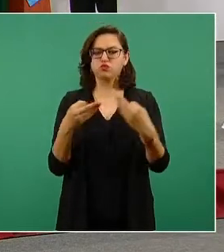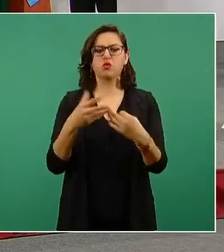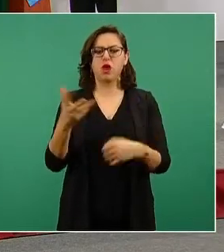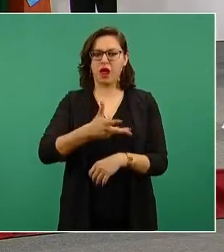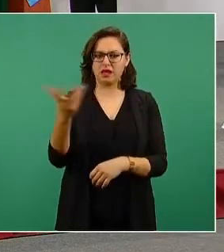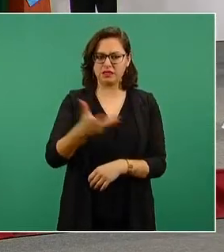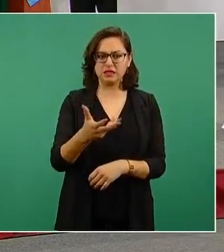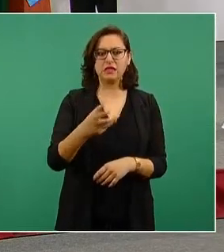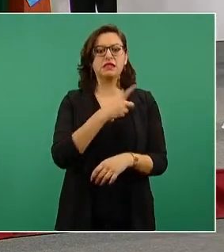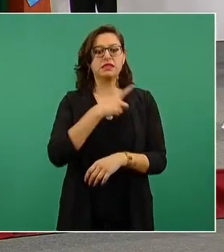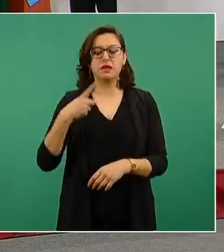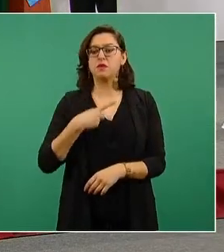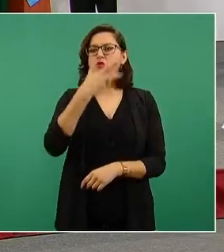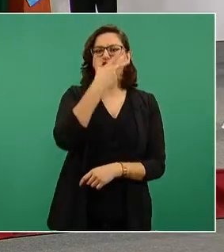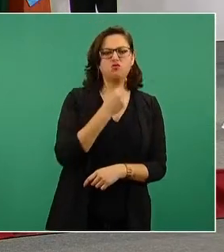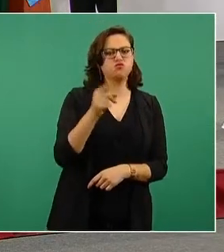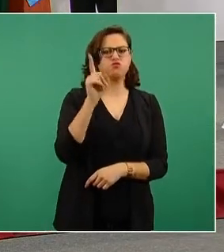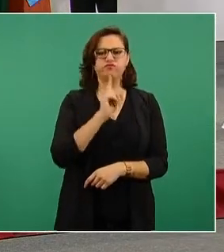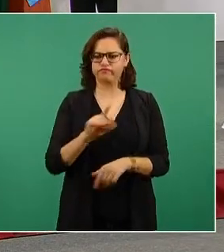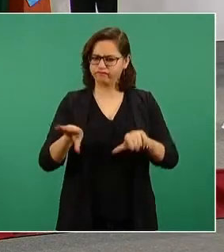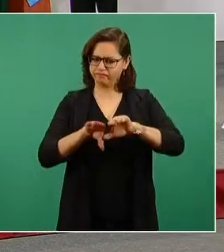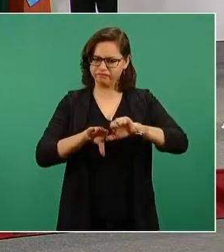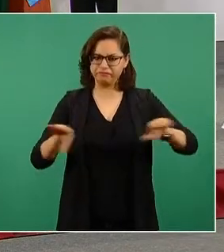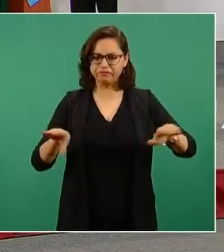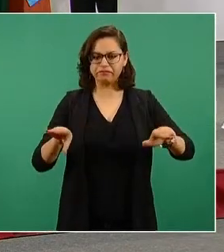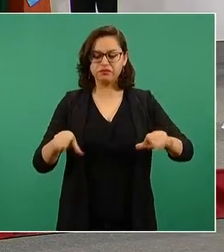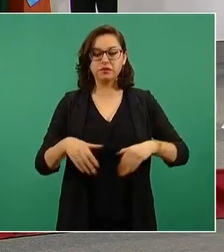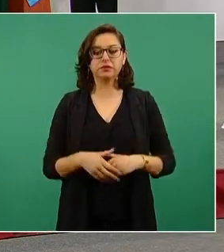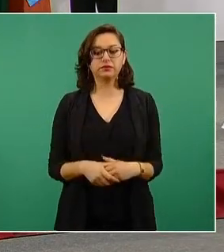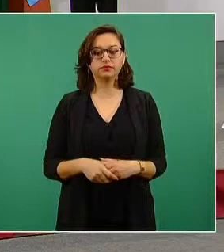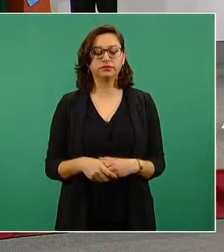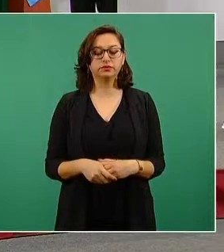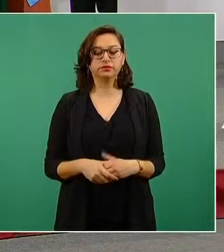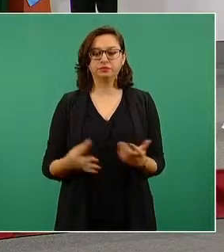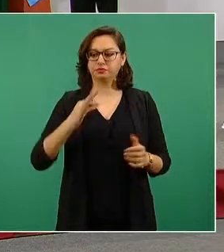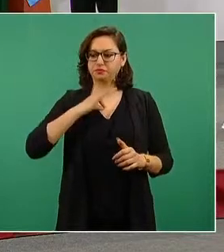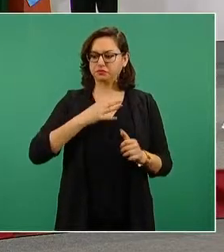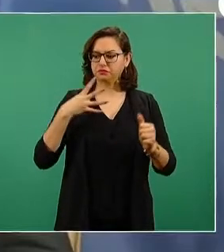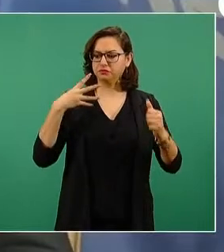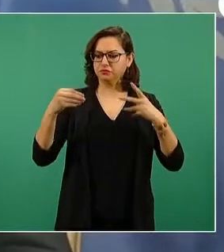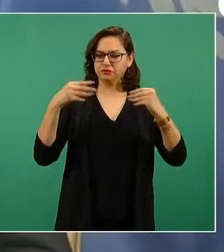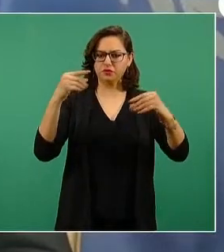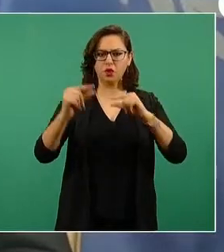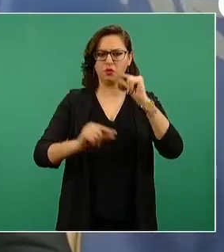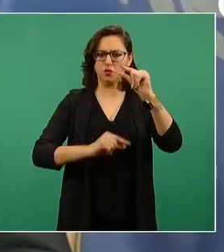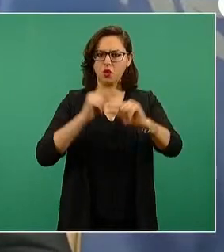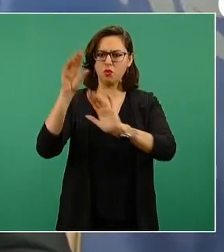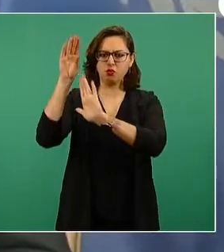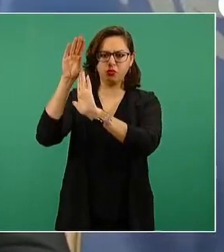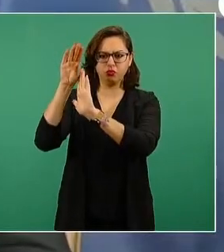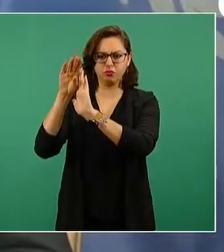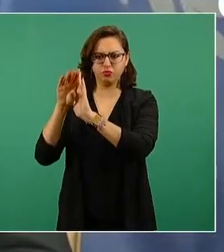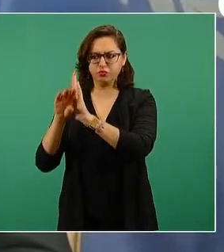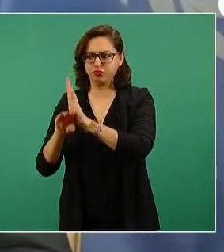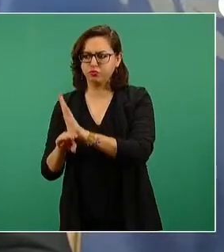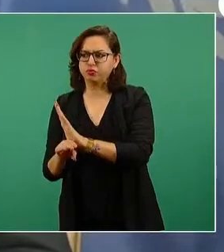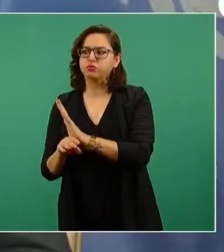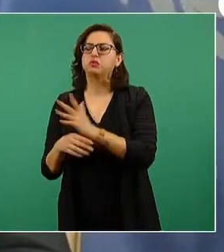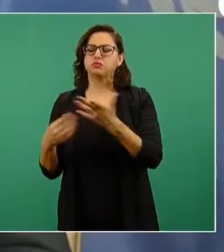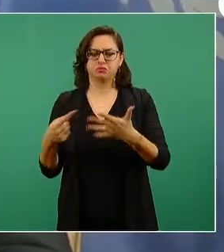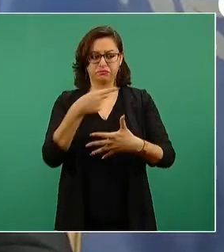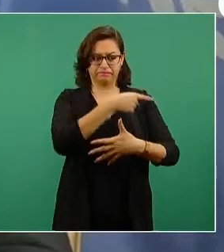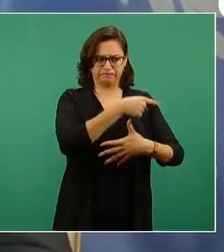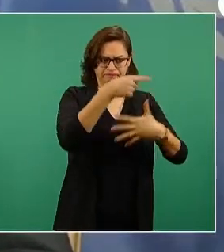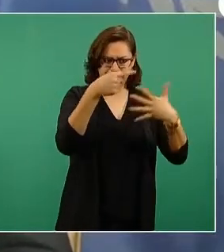todos, mujeres y hombres por igual. A medida que nos recuperamos de la pandemia, debemos centrarnos en 5 pasos